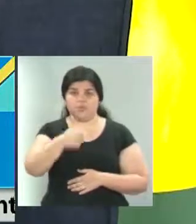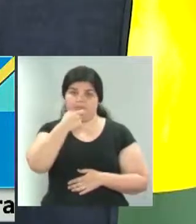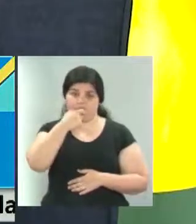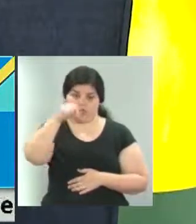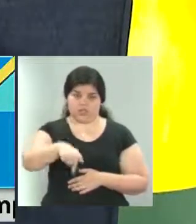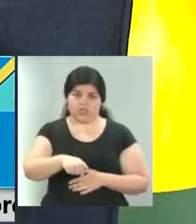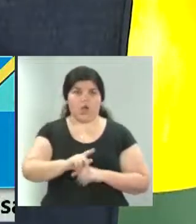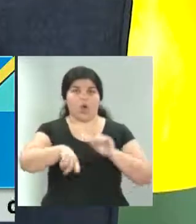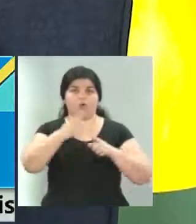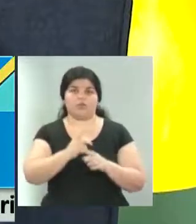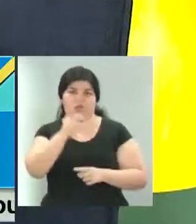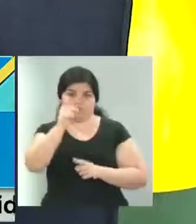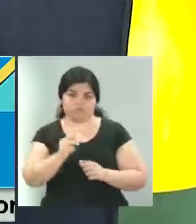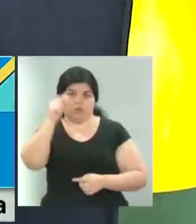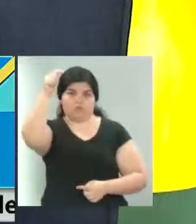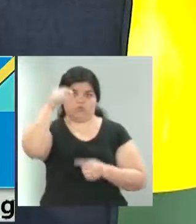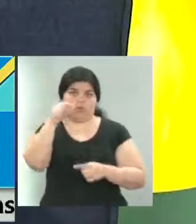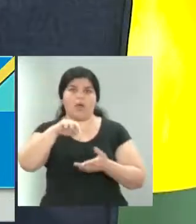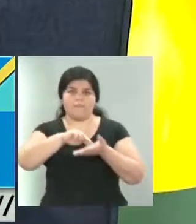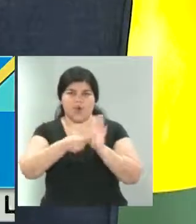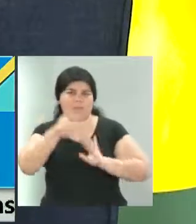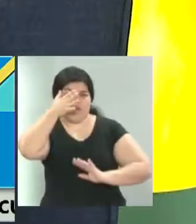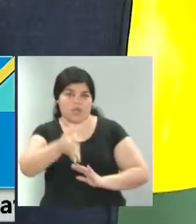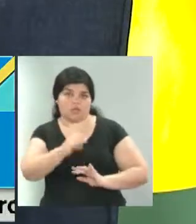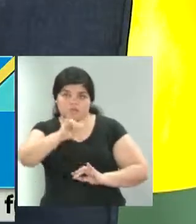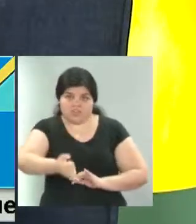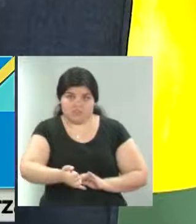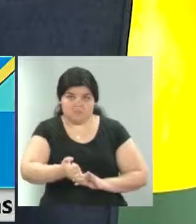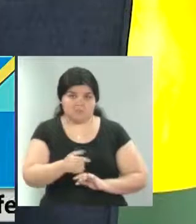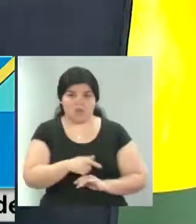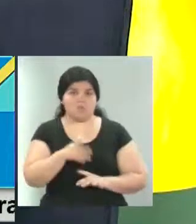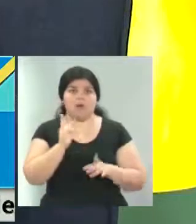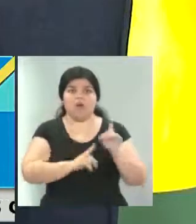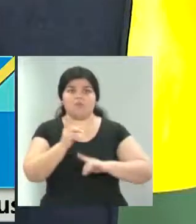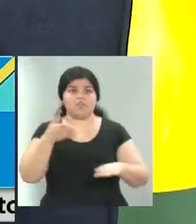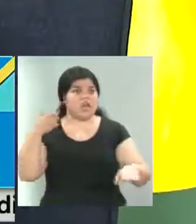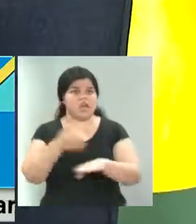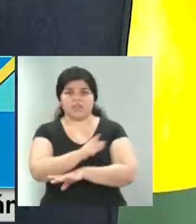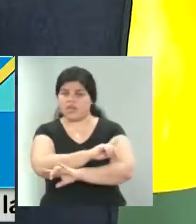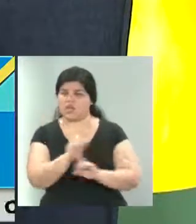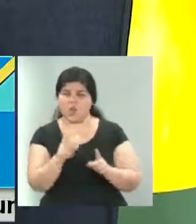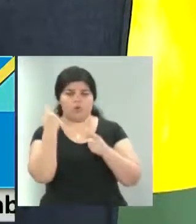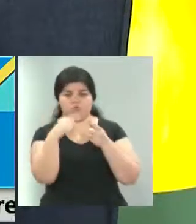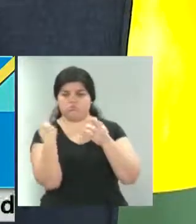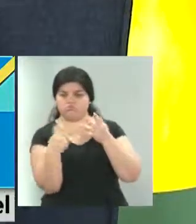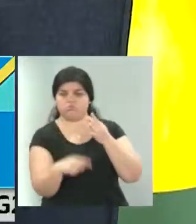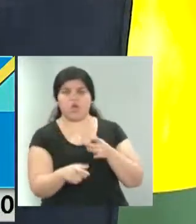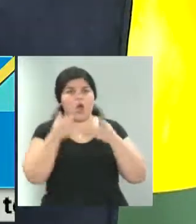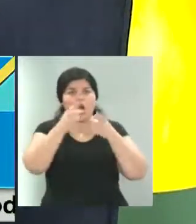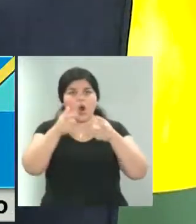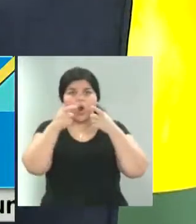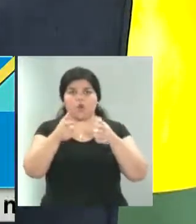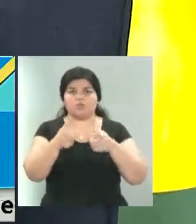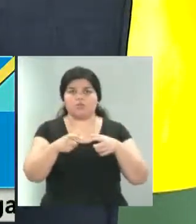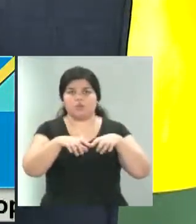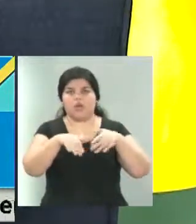Desaguadero. Los despluman, ¿eh? El que no tiene entrada no entra, le sacan todo. Requisa a los 20 colectivos de